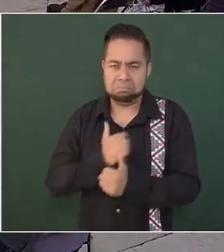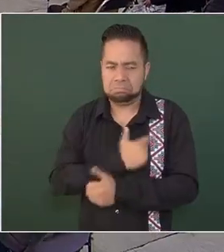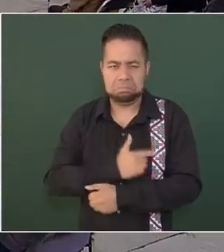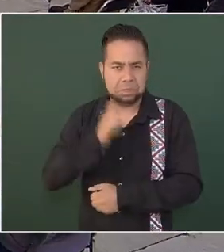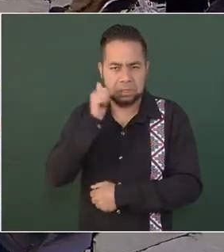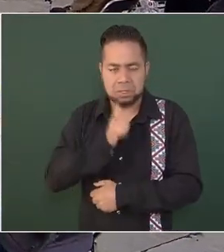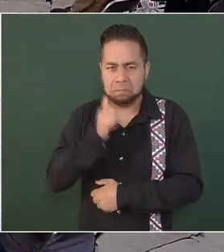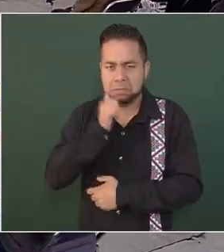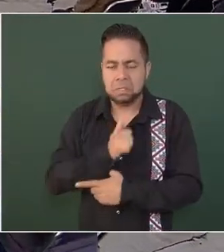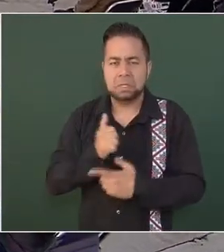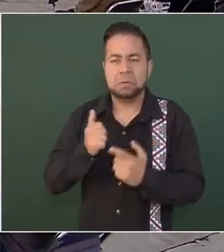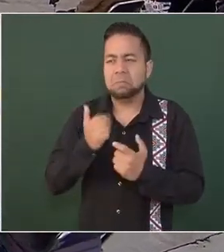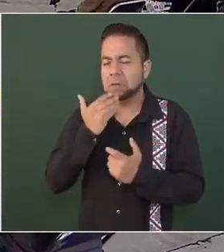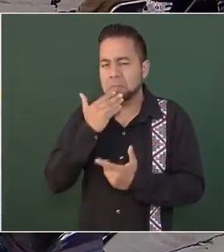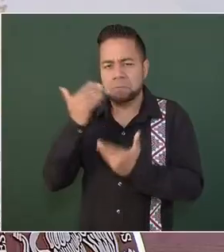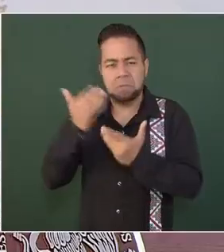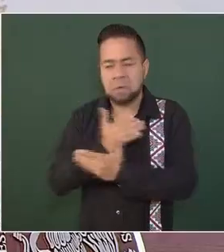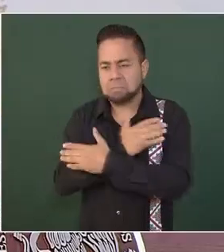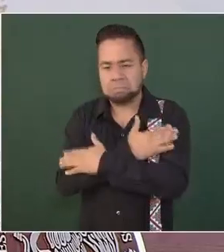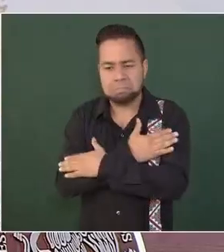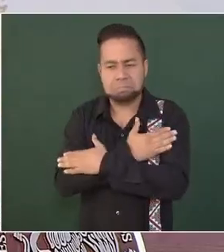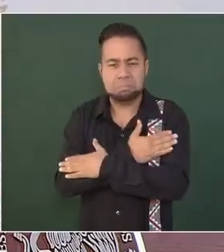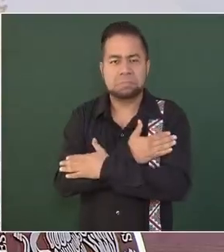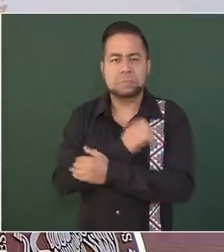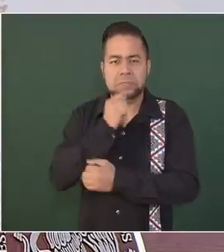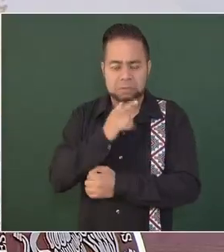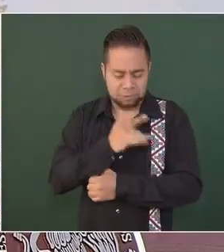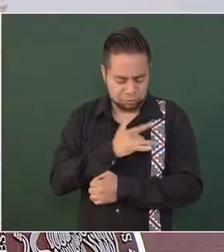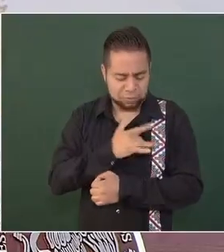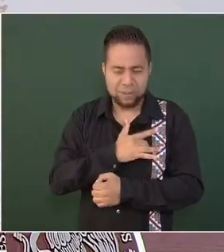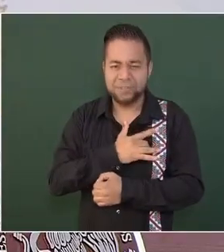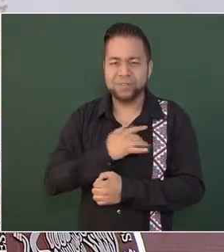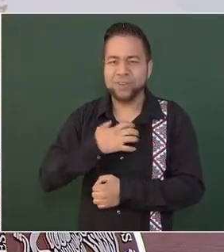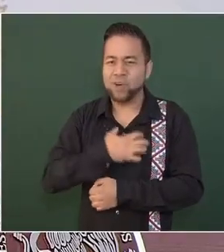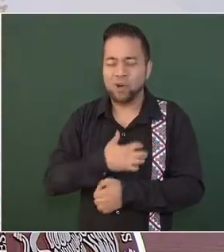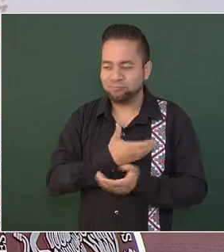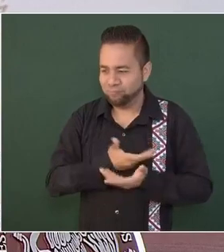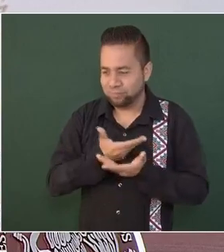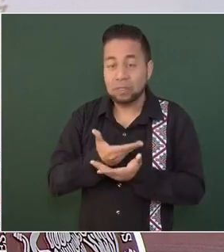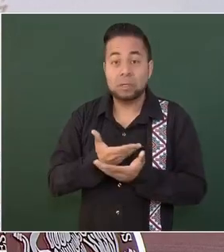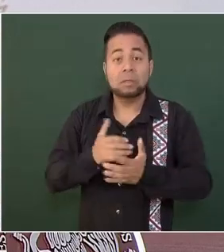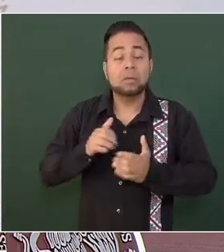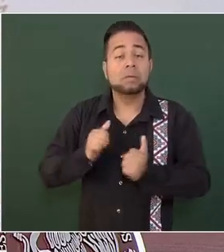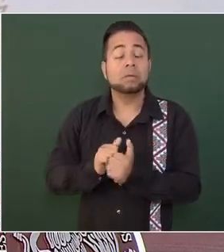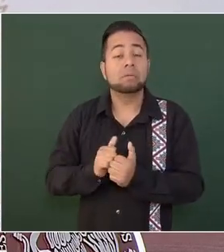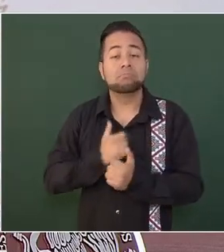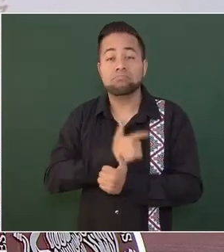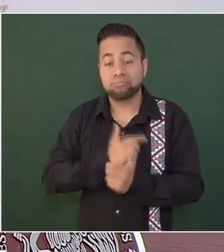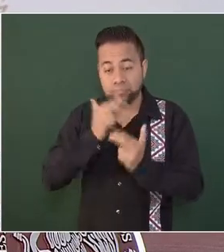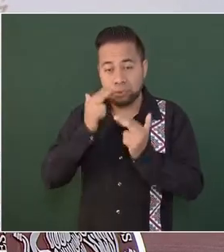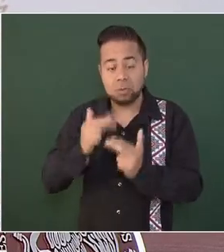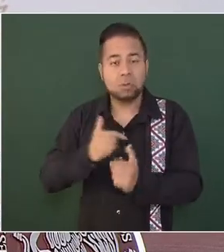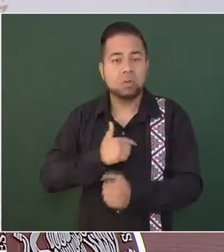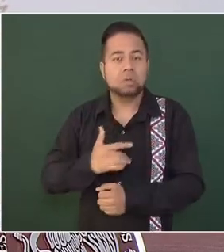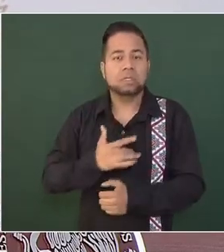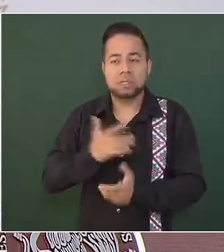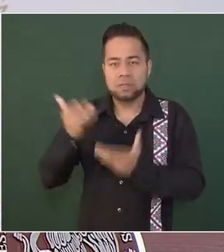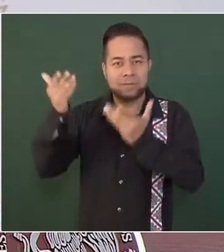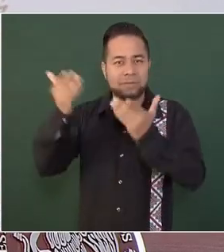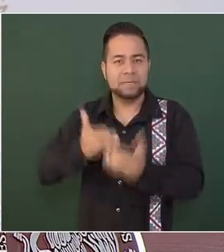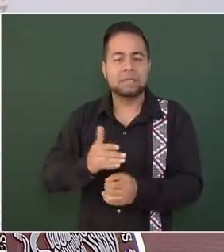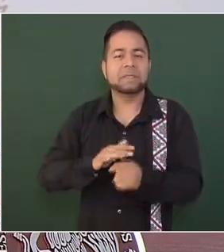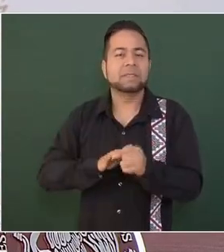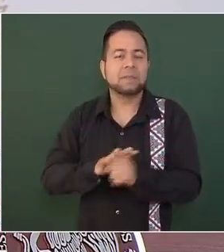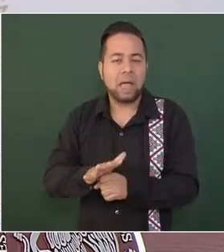recibimos con los brazos abiertos y el corazón contento. Es un honor que nos visite en el marco